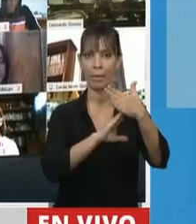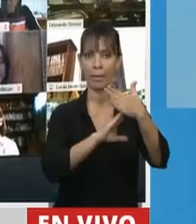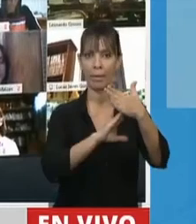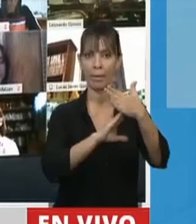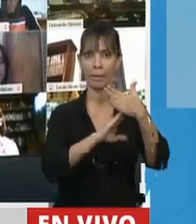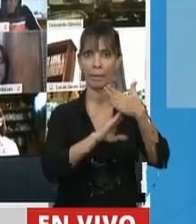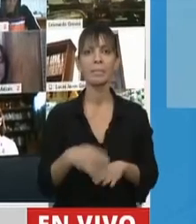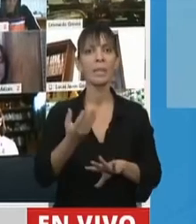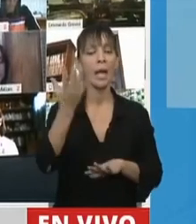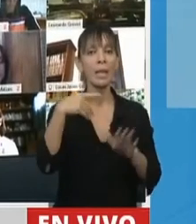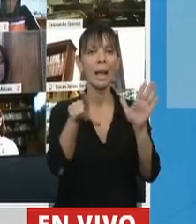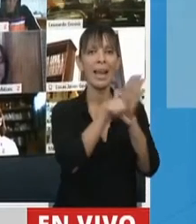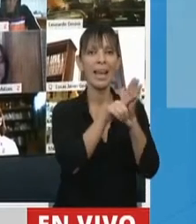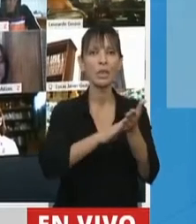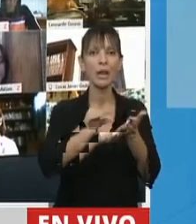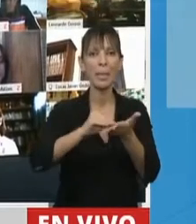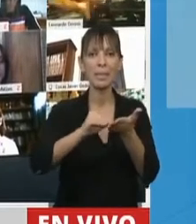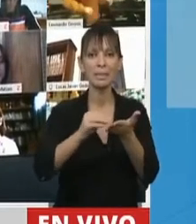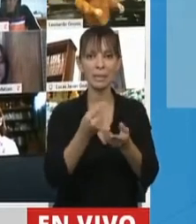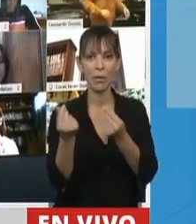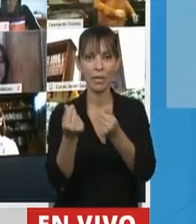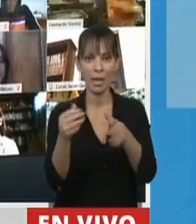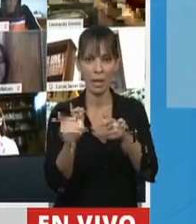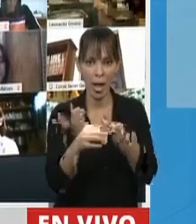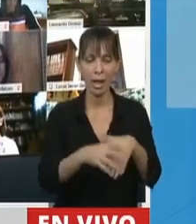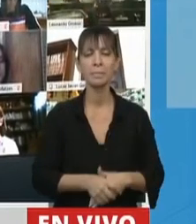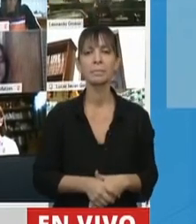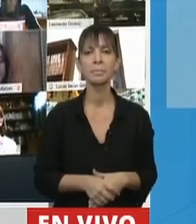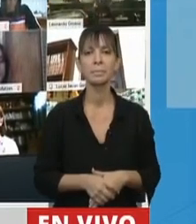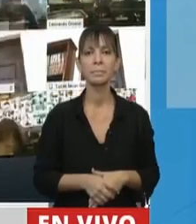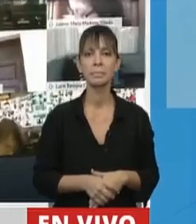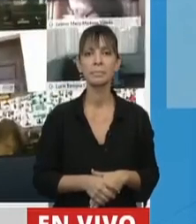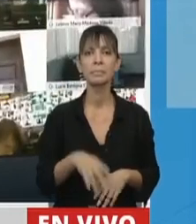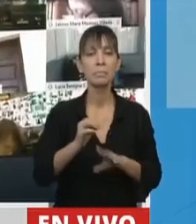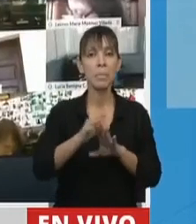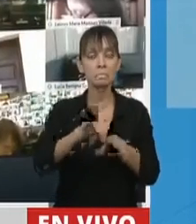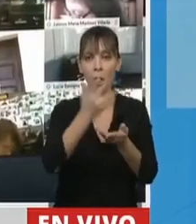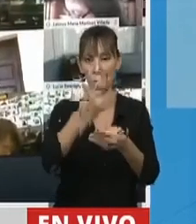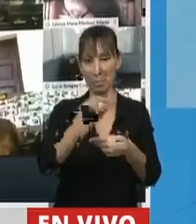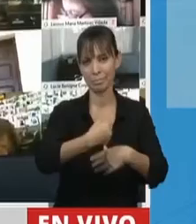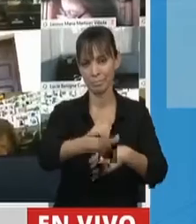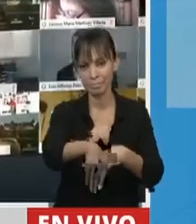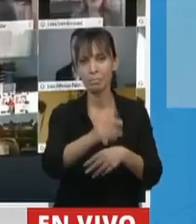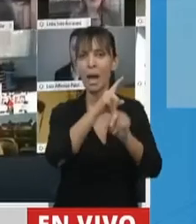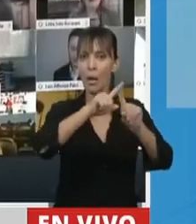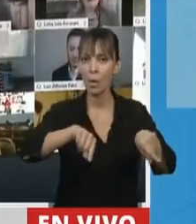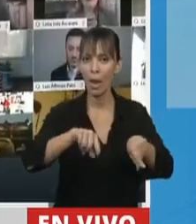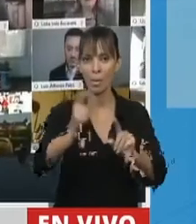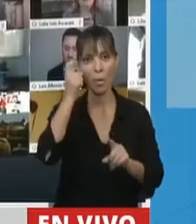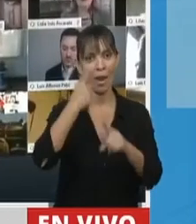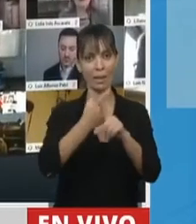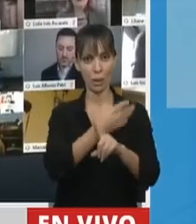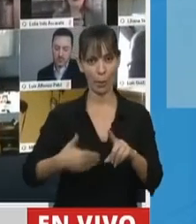quedado institucionalizado en la Ley de Administración Financiera a partir del año 2006, fue dejado sin efecto en el gobierno